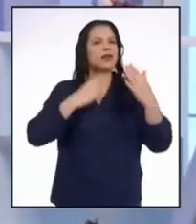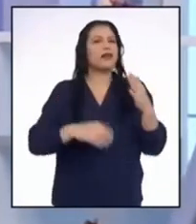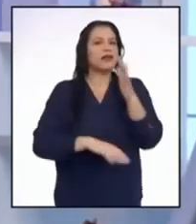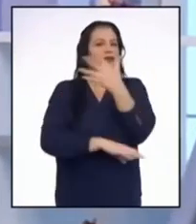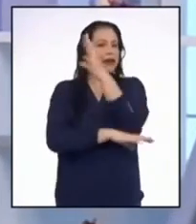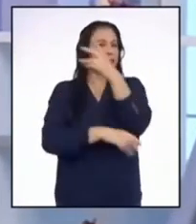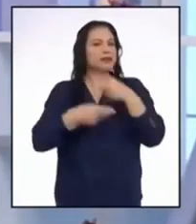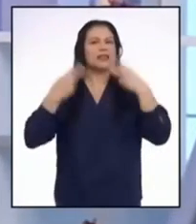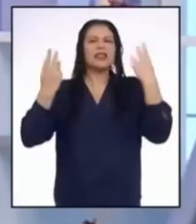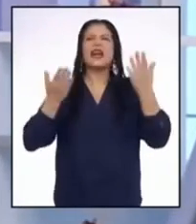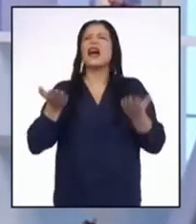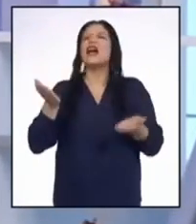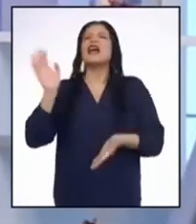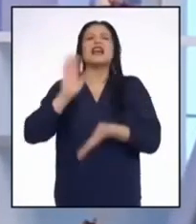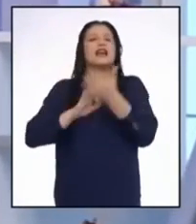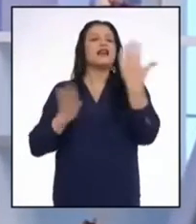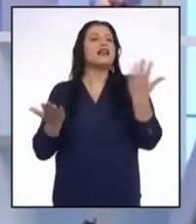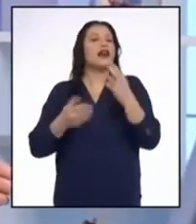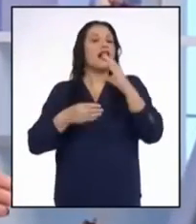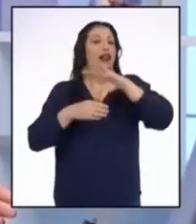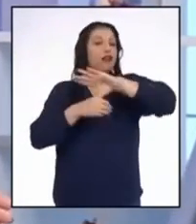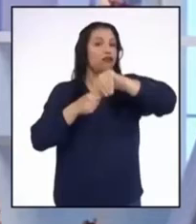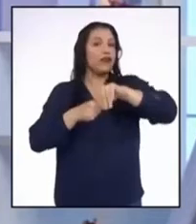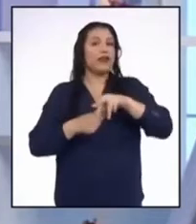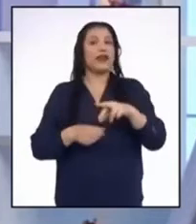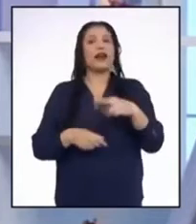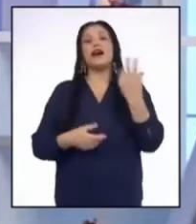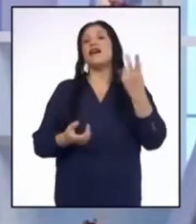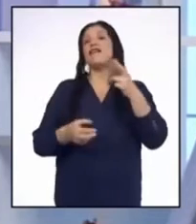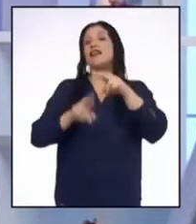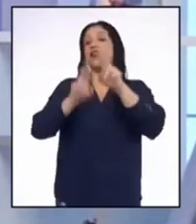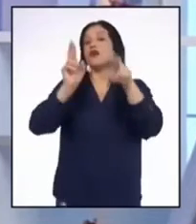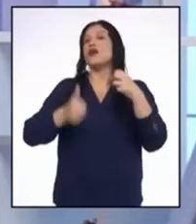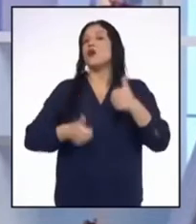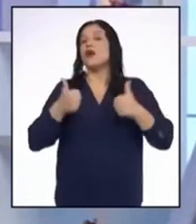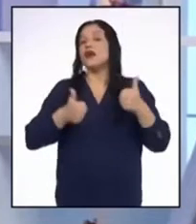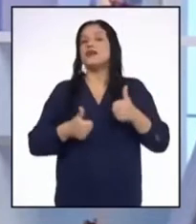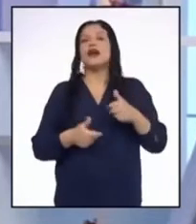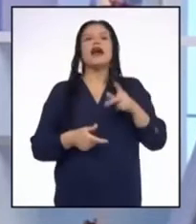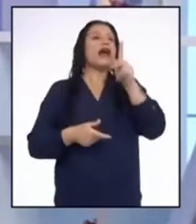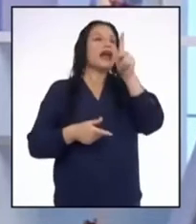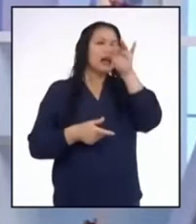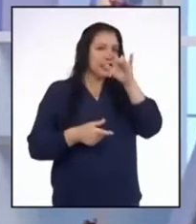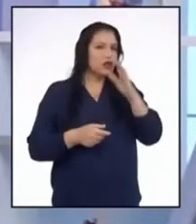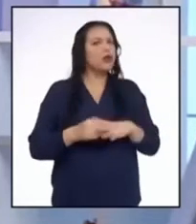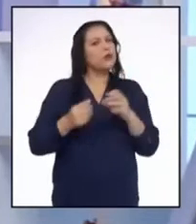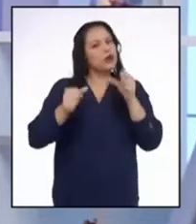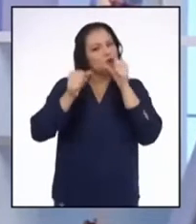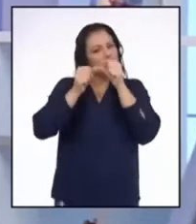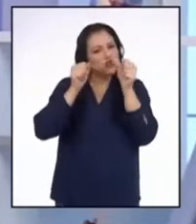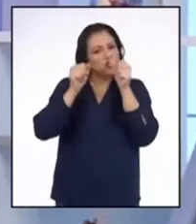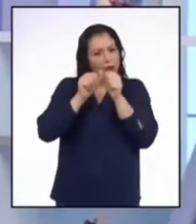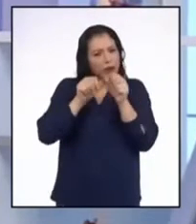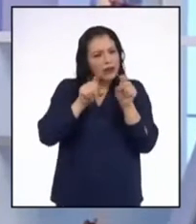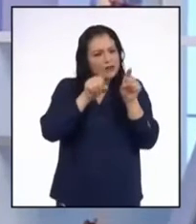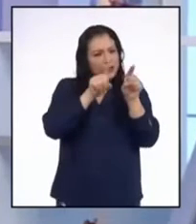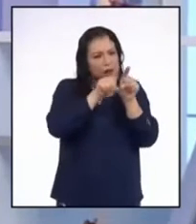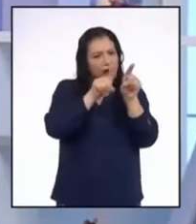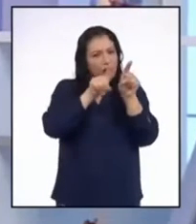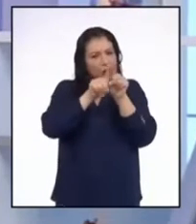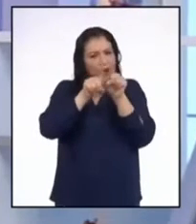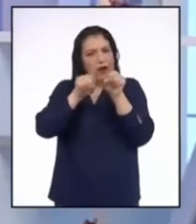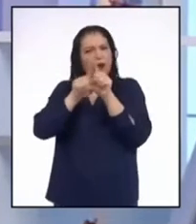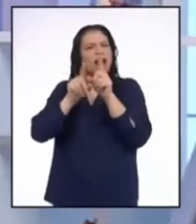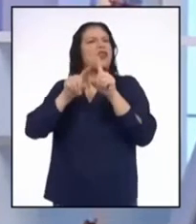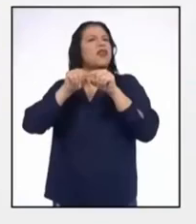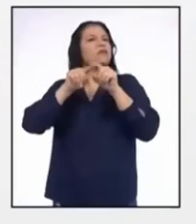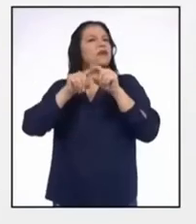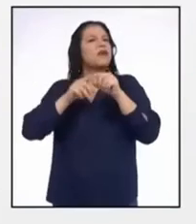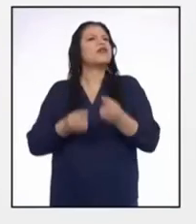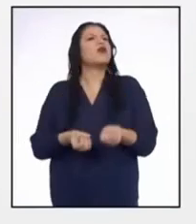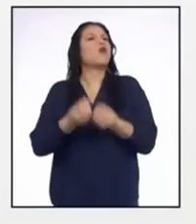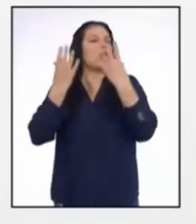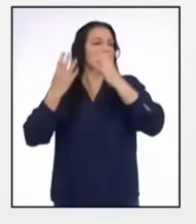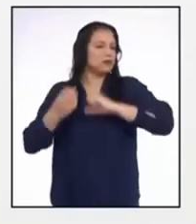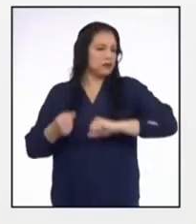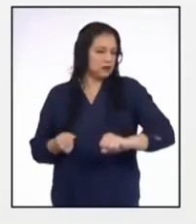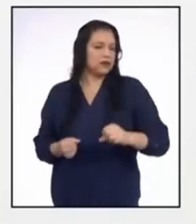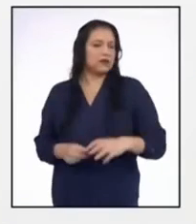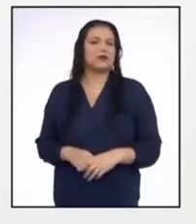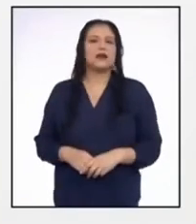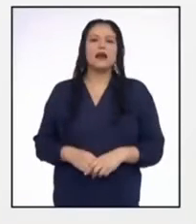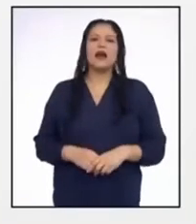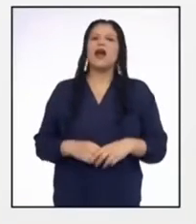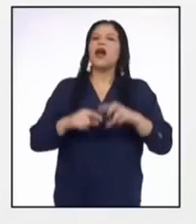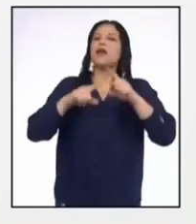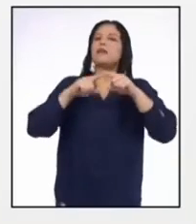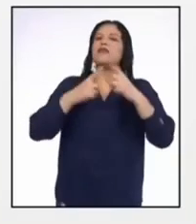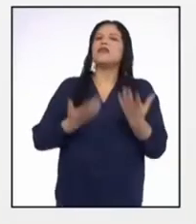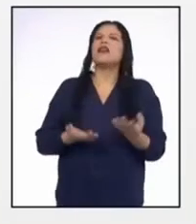Amazonía que iría a las ferias regionales es la quichua, por tener los datos más homogéneos respecto al número de hijos. Según la base